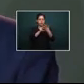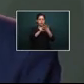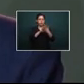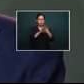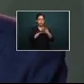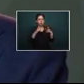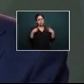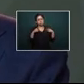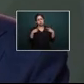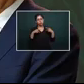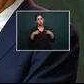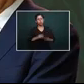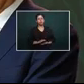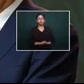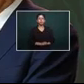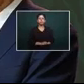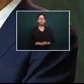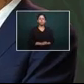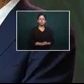también